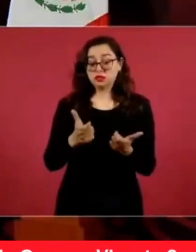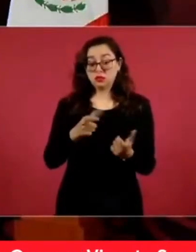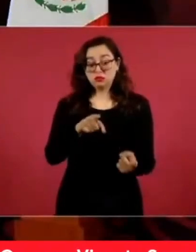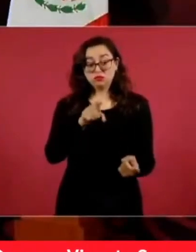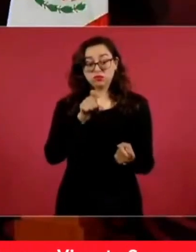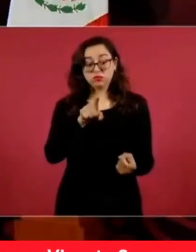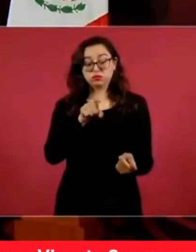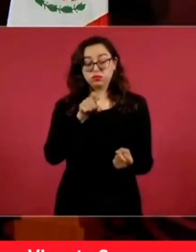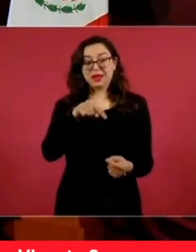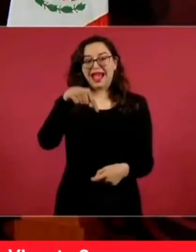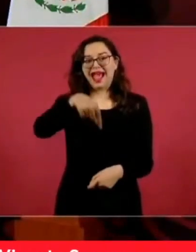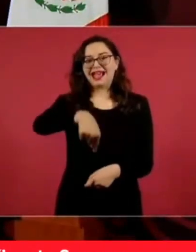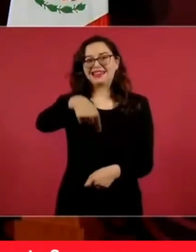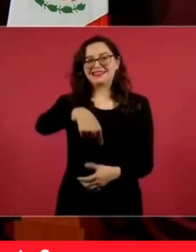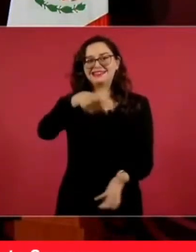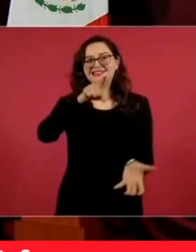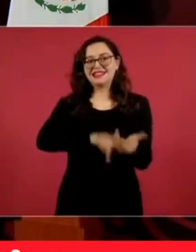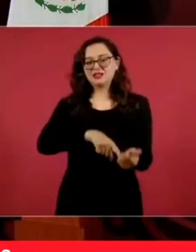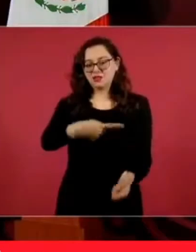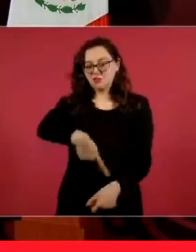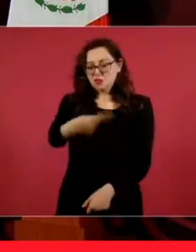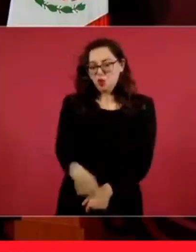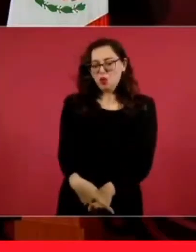país, en el mercado interno.